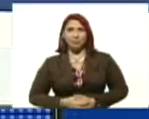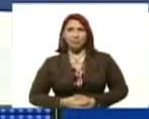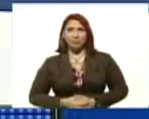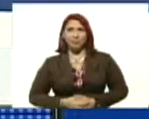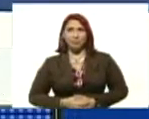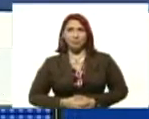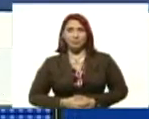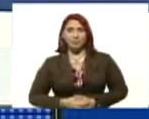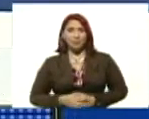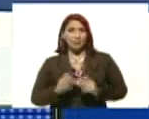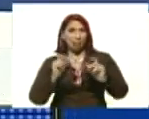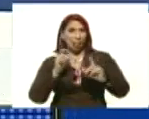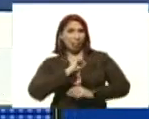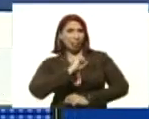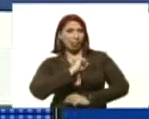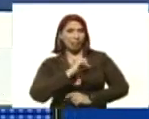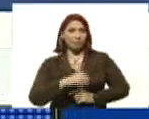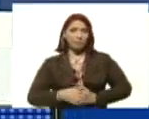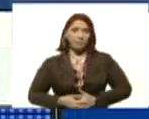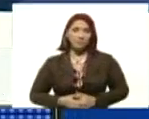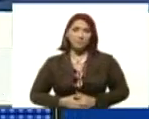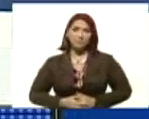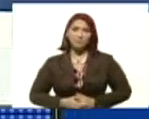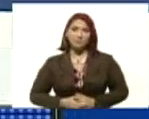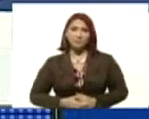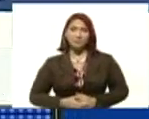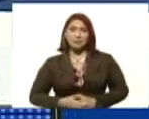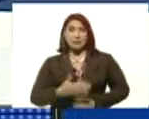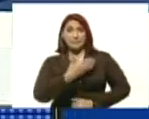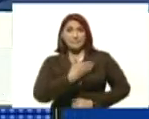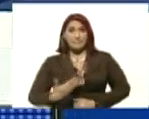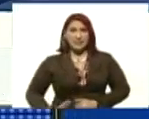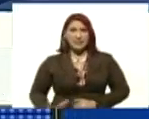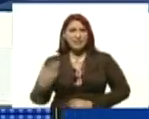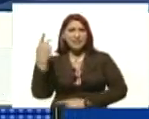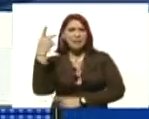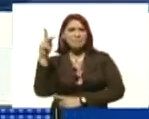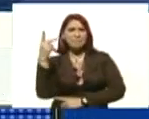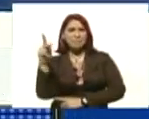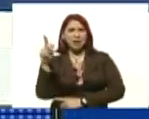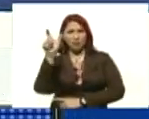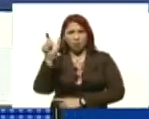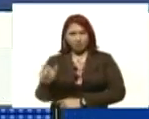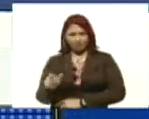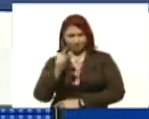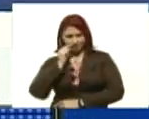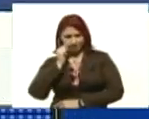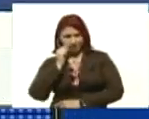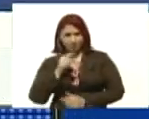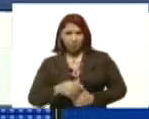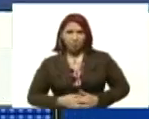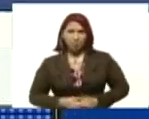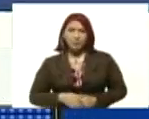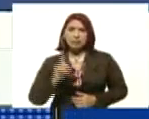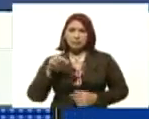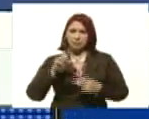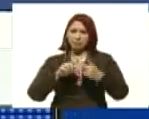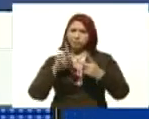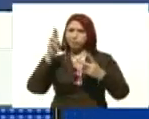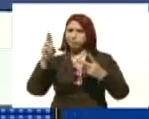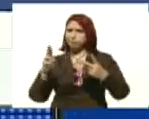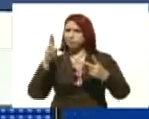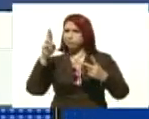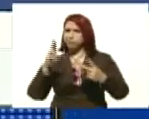Se asustaron. El presidente de Paraguay, Stroessner Benítez. Y el de Uruguay,